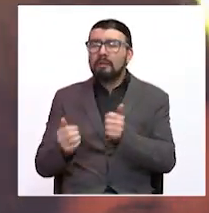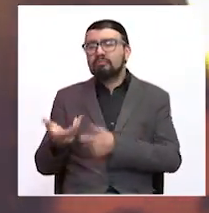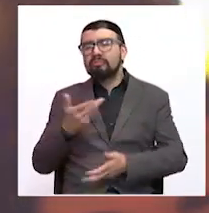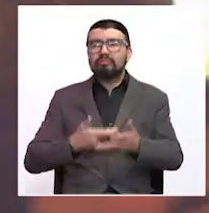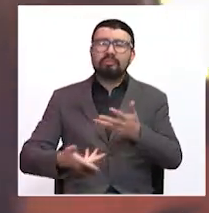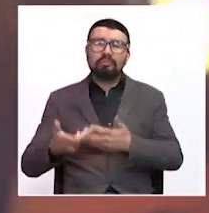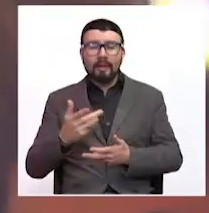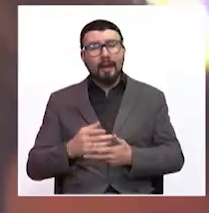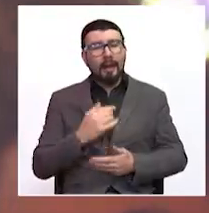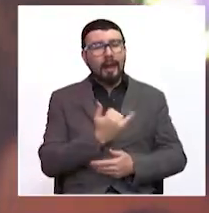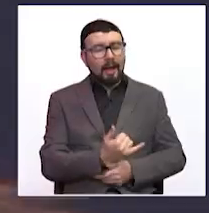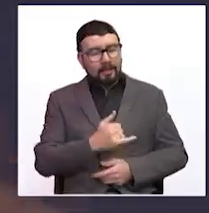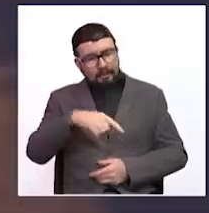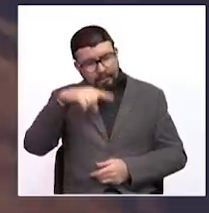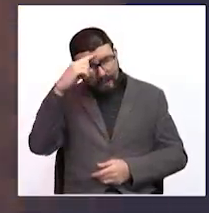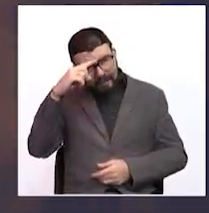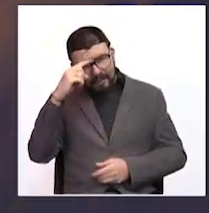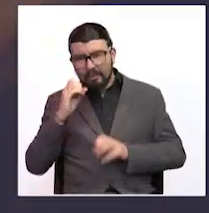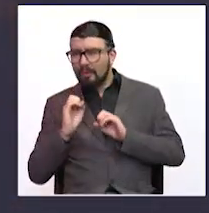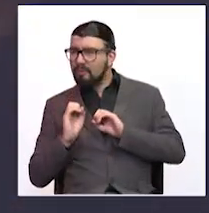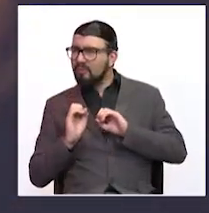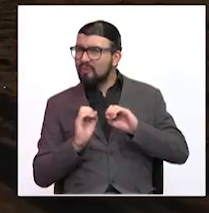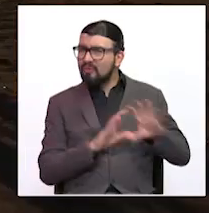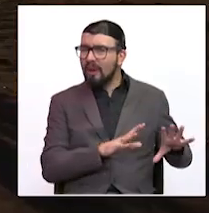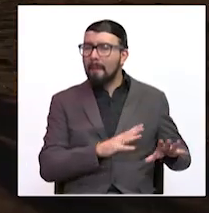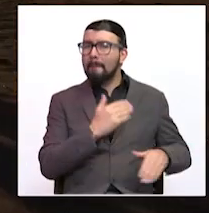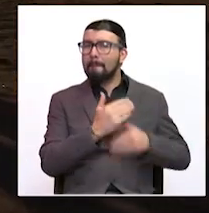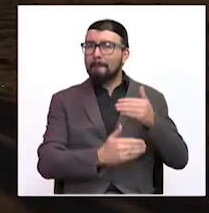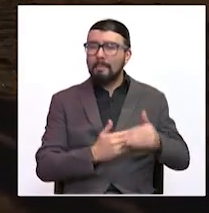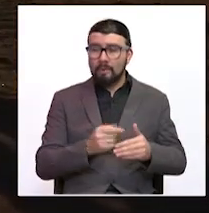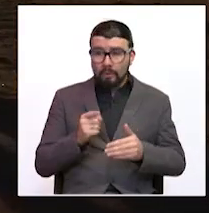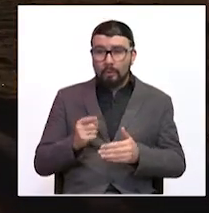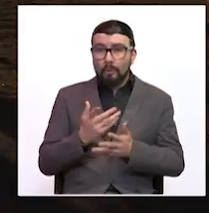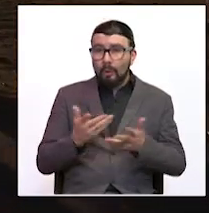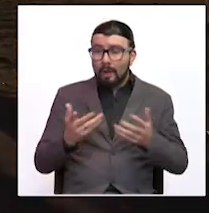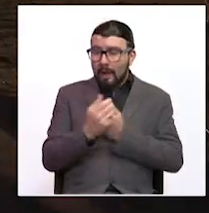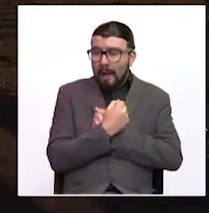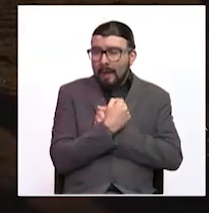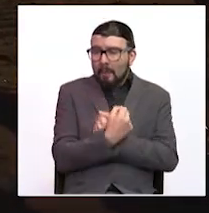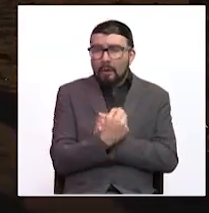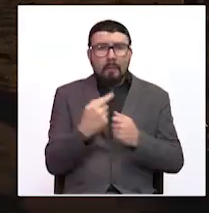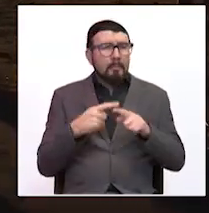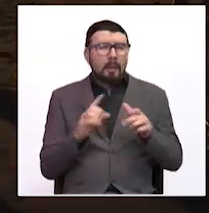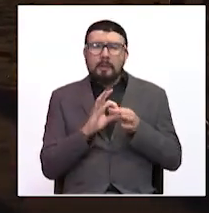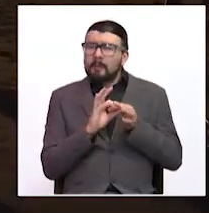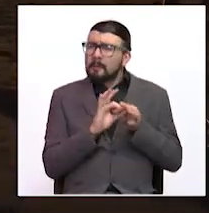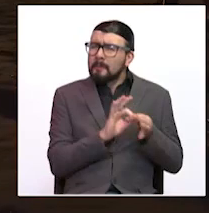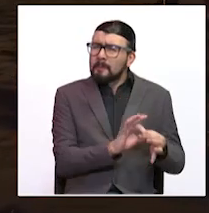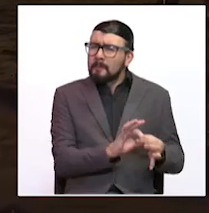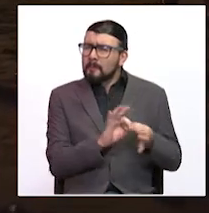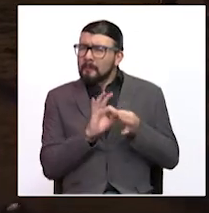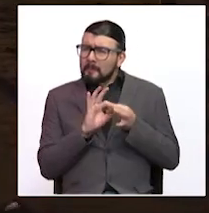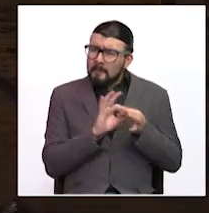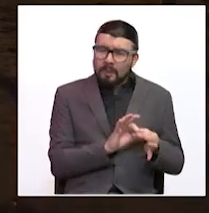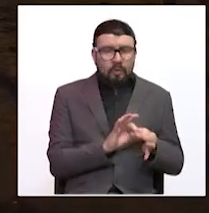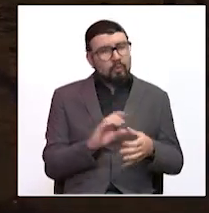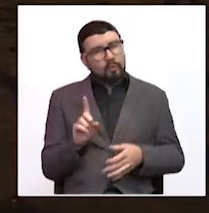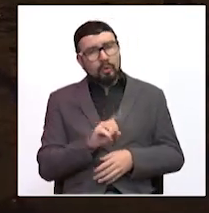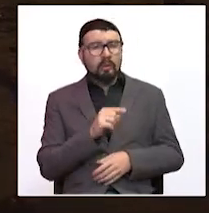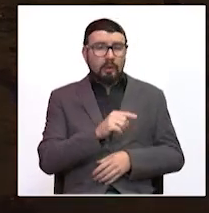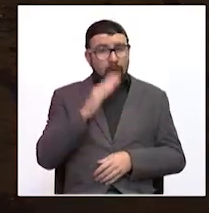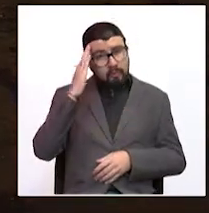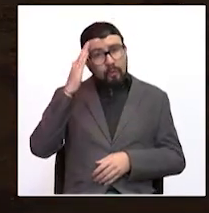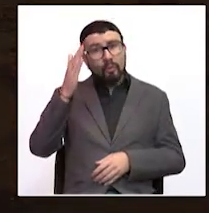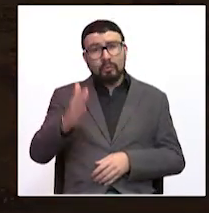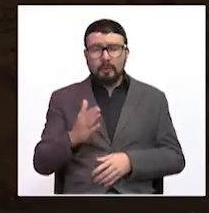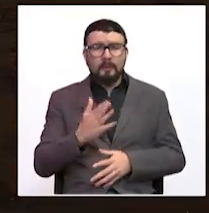sentimientos negativos que suelen acompañarlo a malas cosas pero evita aferrarte para no tener sufrimientos posteriores hazte a